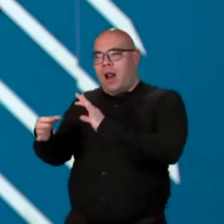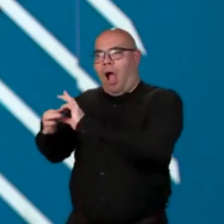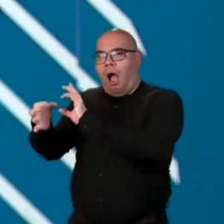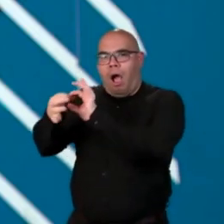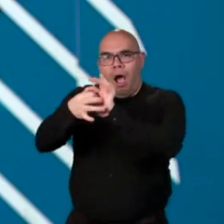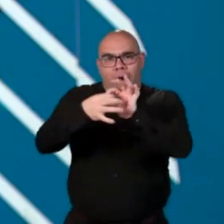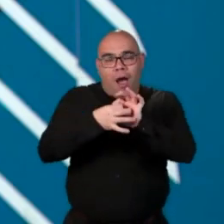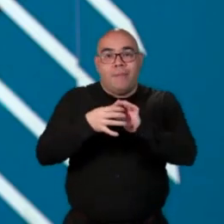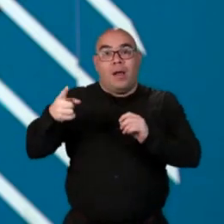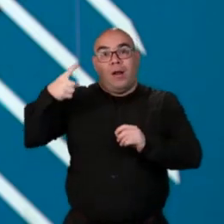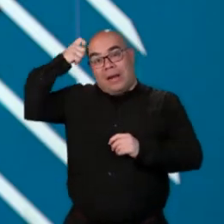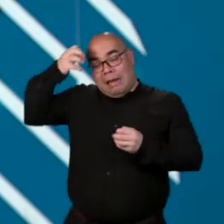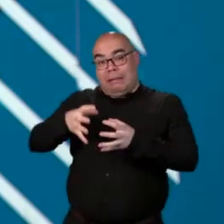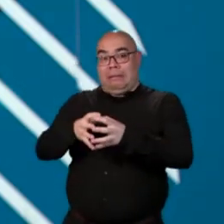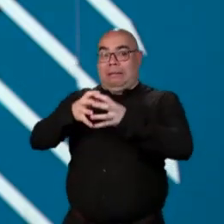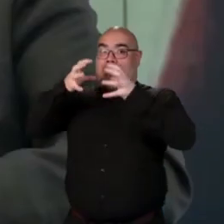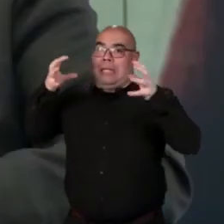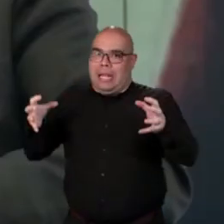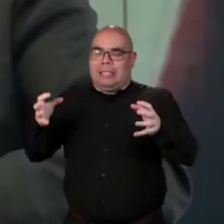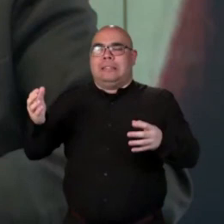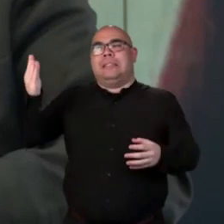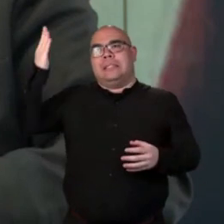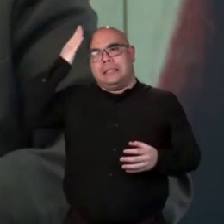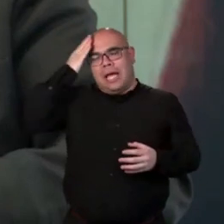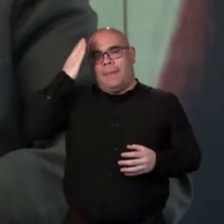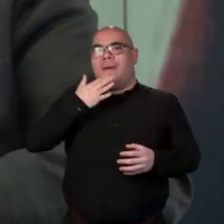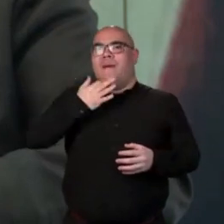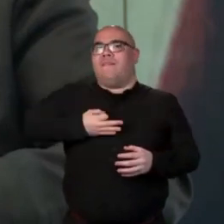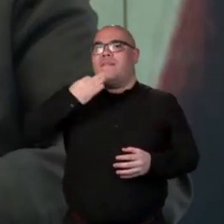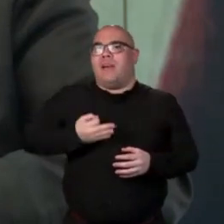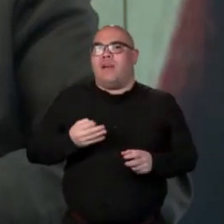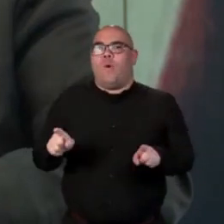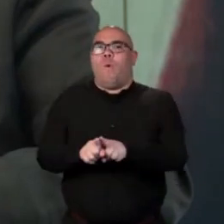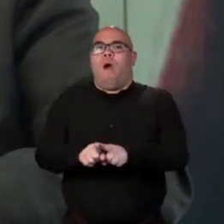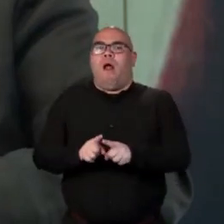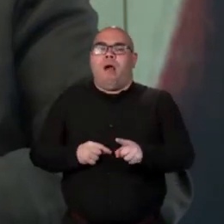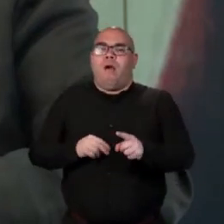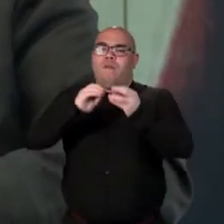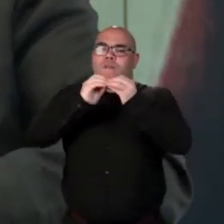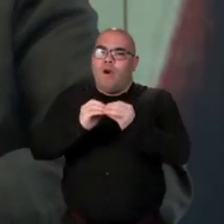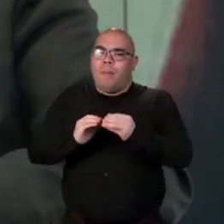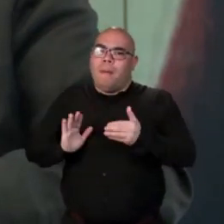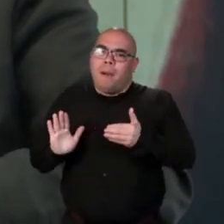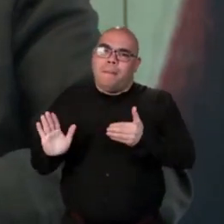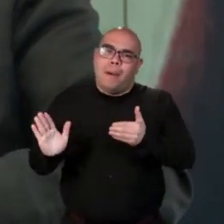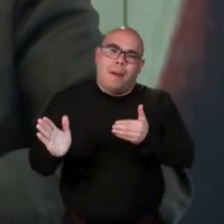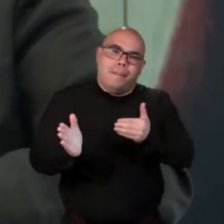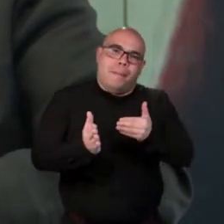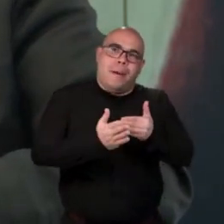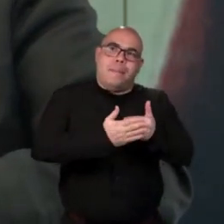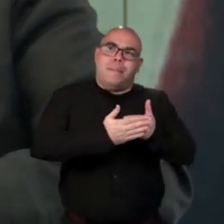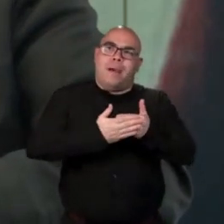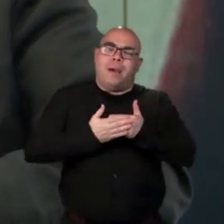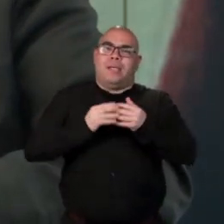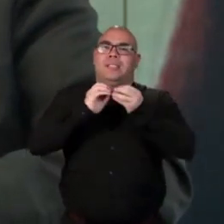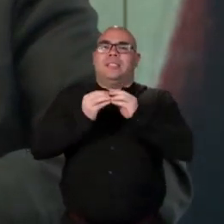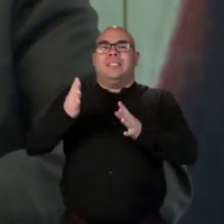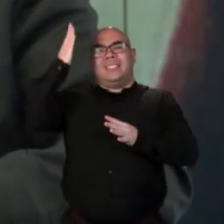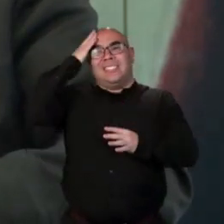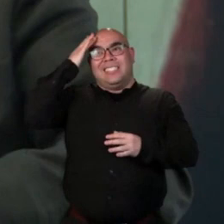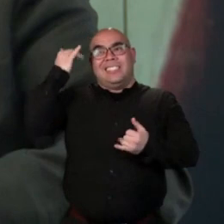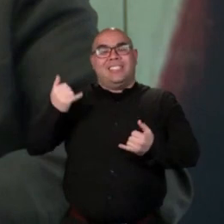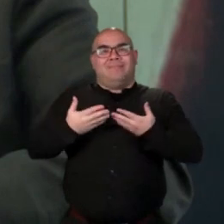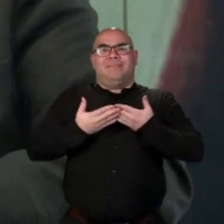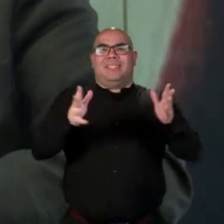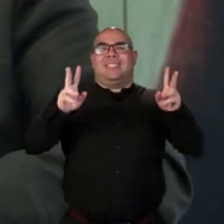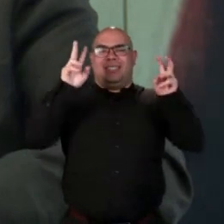gigantesco, pero consideramos que esta es la forma de ir cerrando importantes brechas que se han exacerbado en tiempos